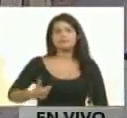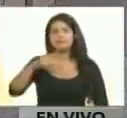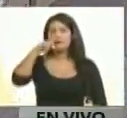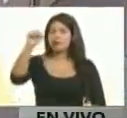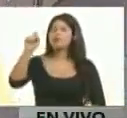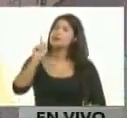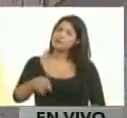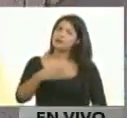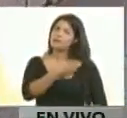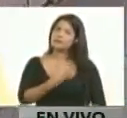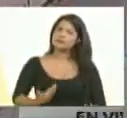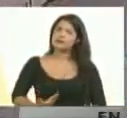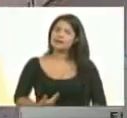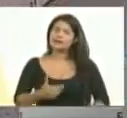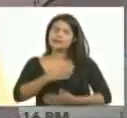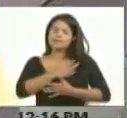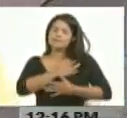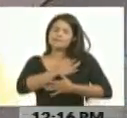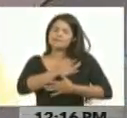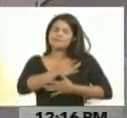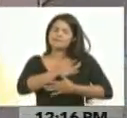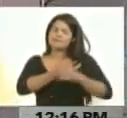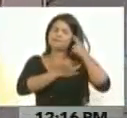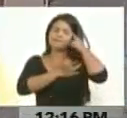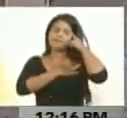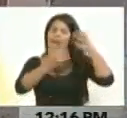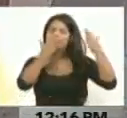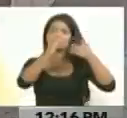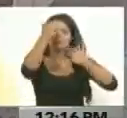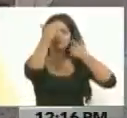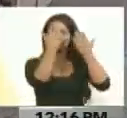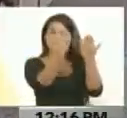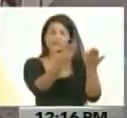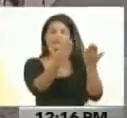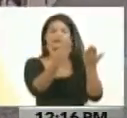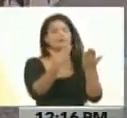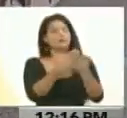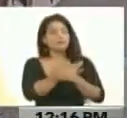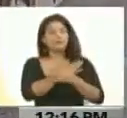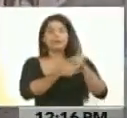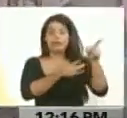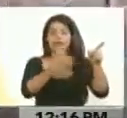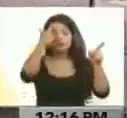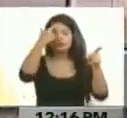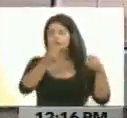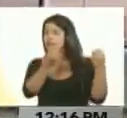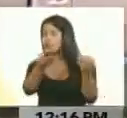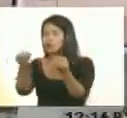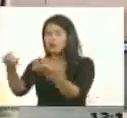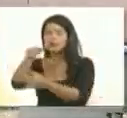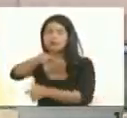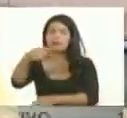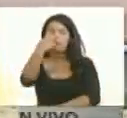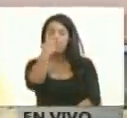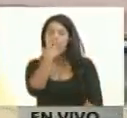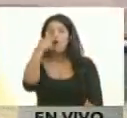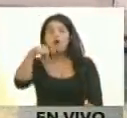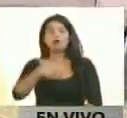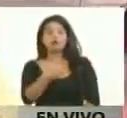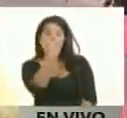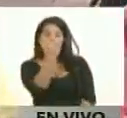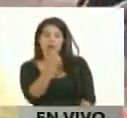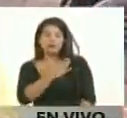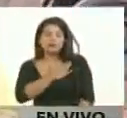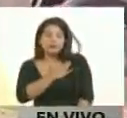nuestro presidente eterno, Hugo Rafael Chávez Frías, que de verdad se está acordando a la gente pobre, de verdad,